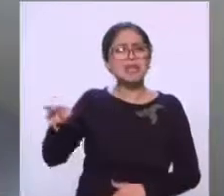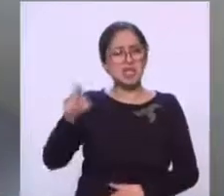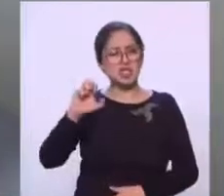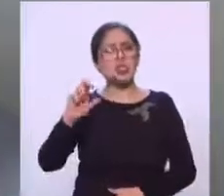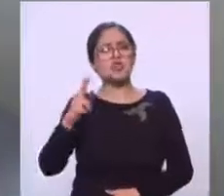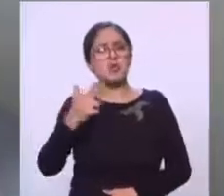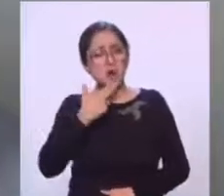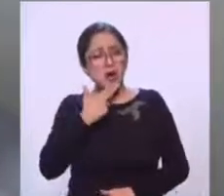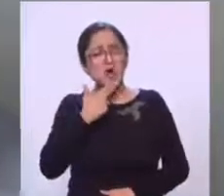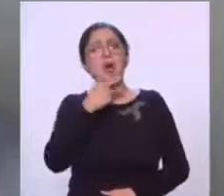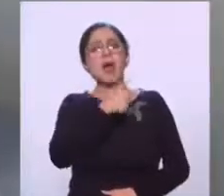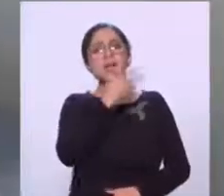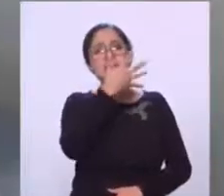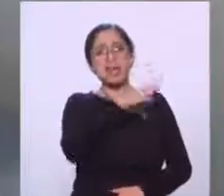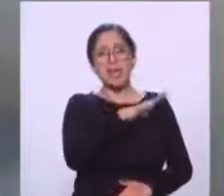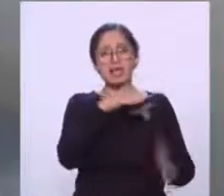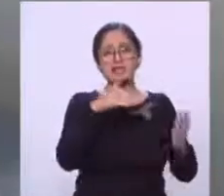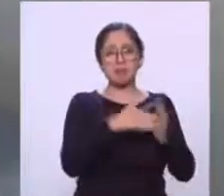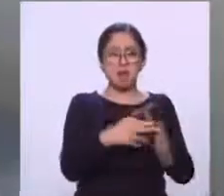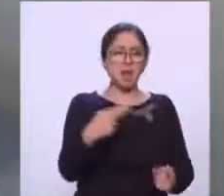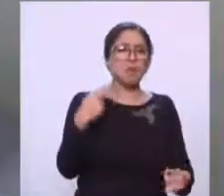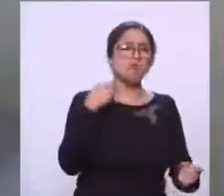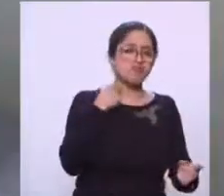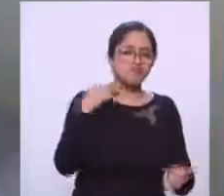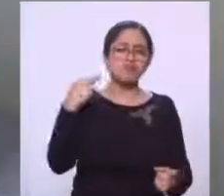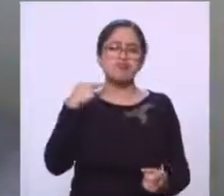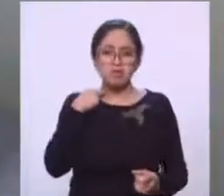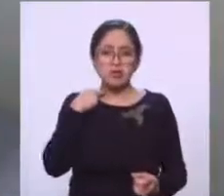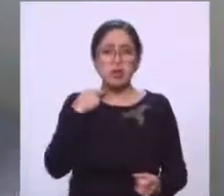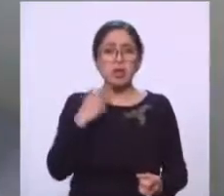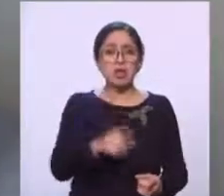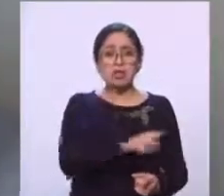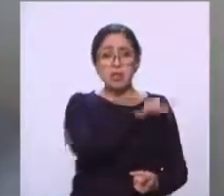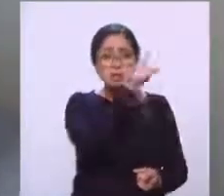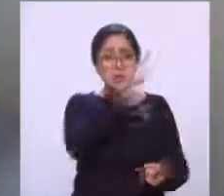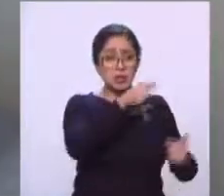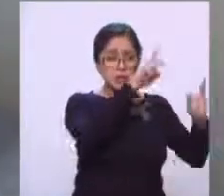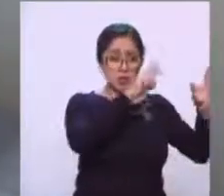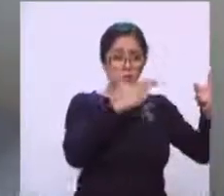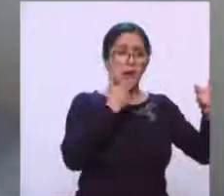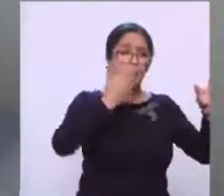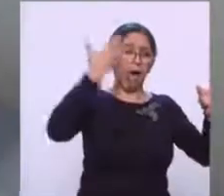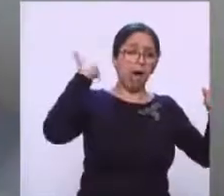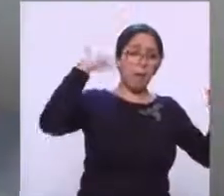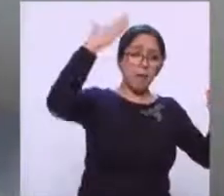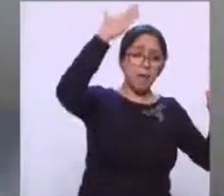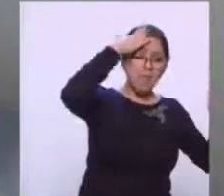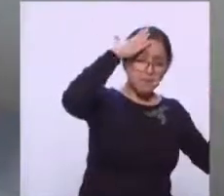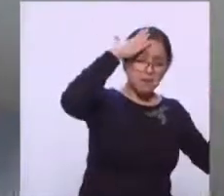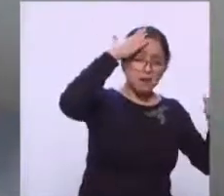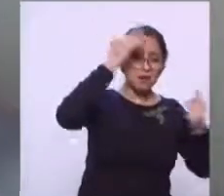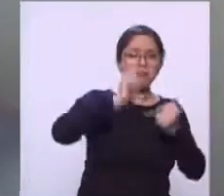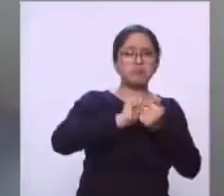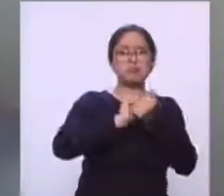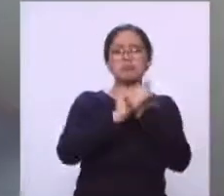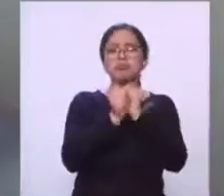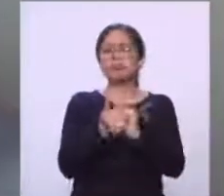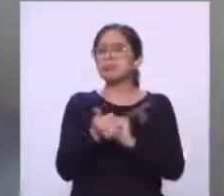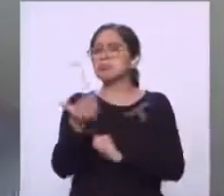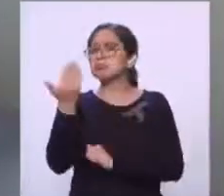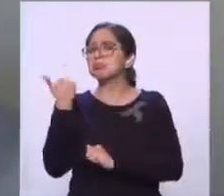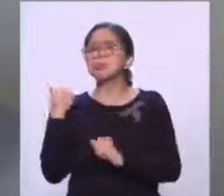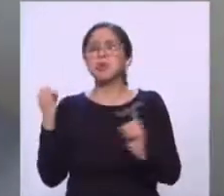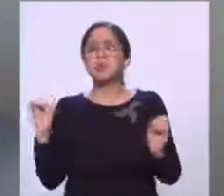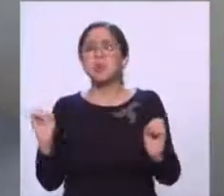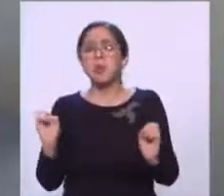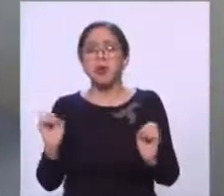6.000 homicidios. Nunca desde entonces un estado por sí mismo había acumulado tanta cantidad de homicidios como los